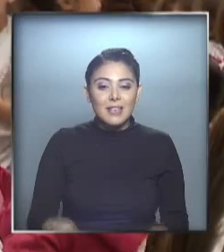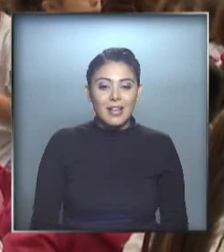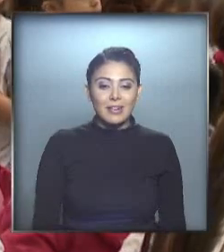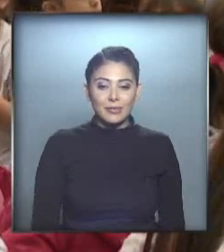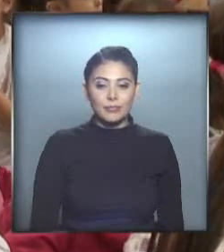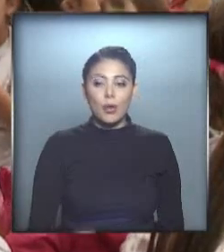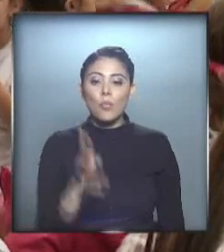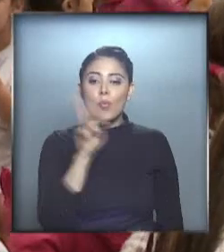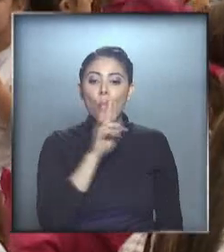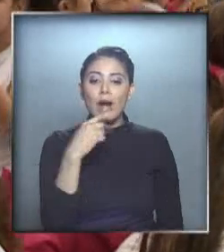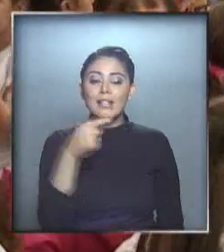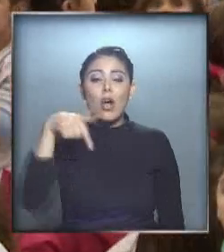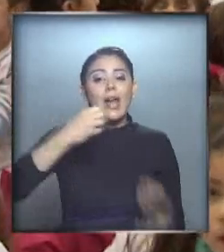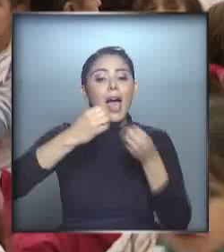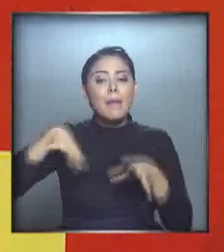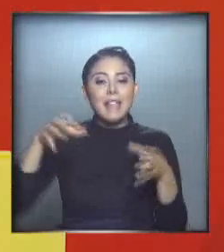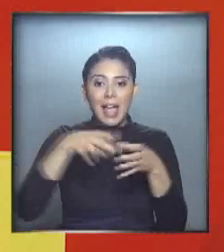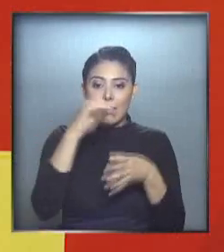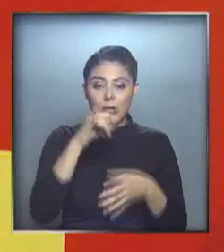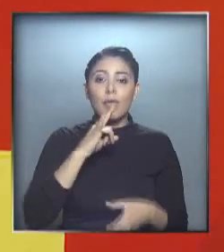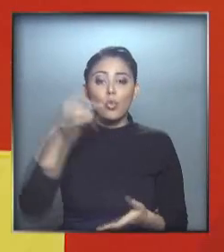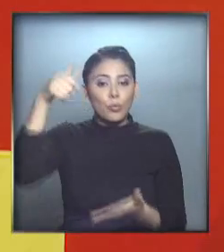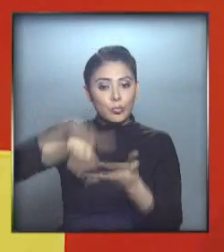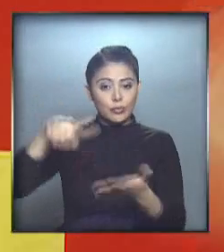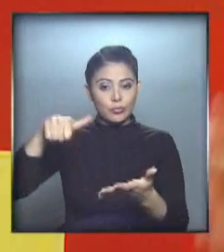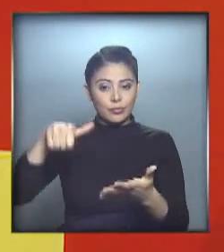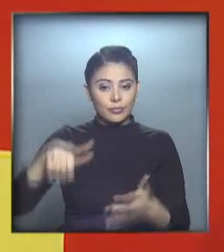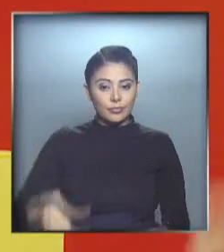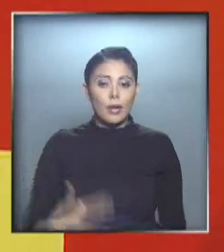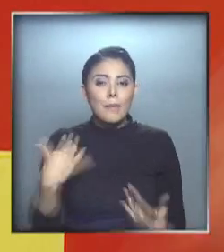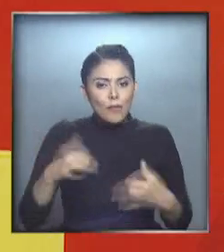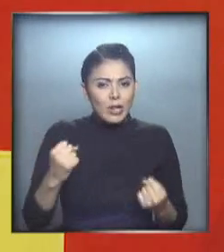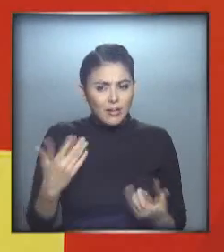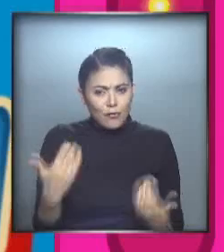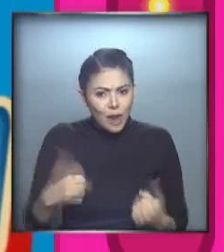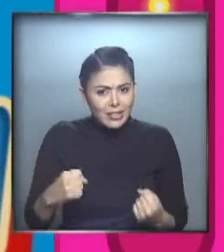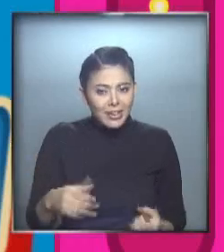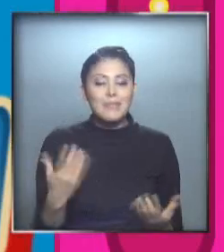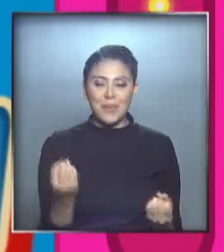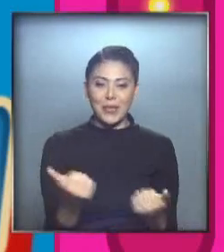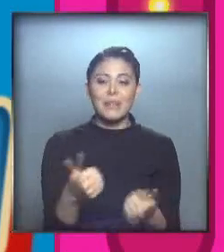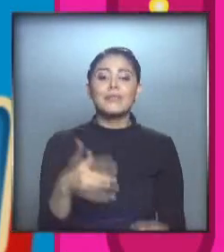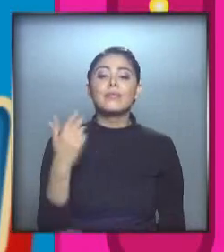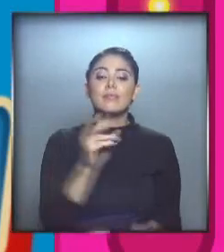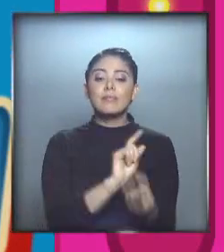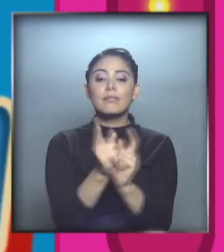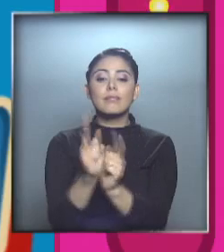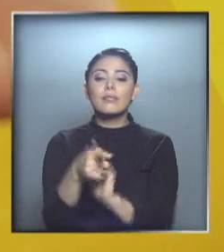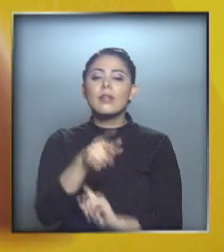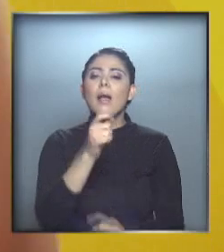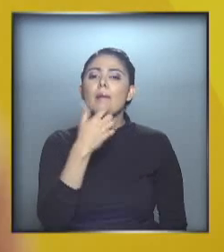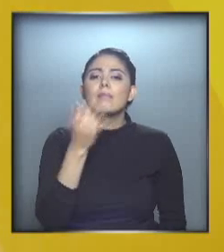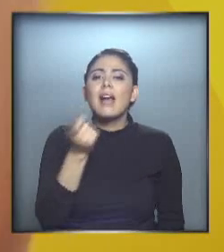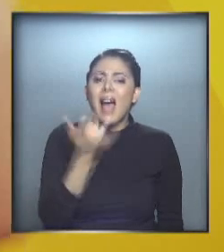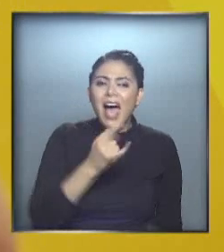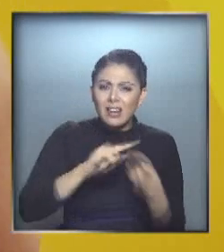Y va a comenzar el equipo Samba. Aprieta el botón. Aprieta más fuerte. Aprieta el botón. Ahí está. Tienen que decir cuál